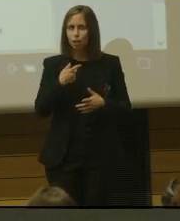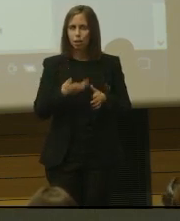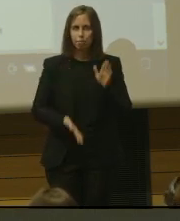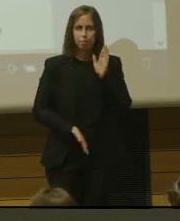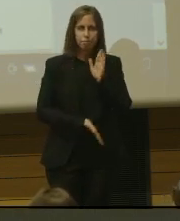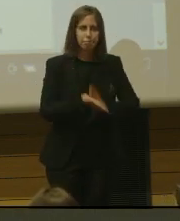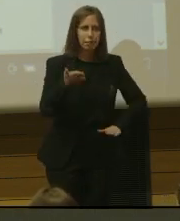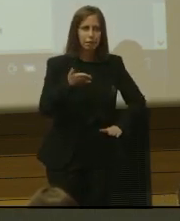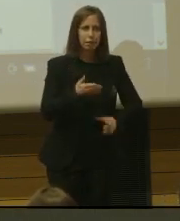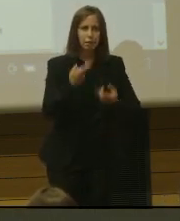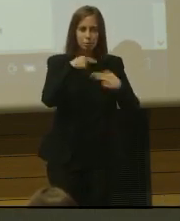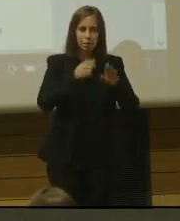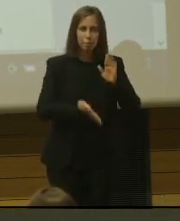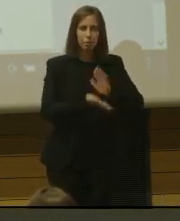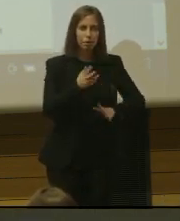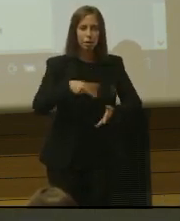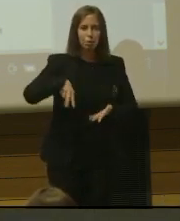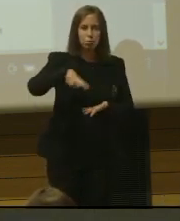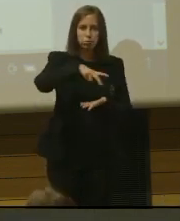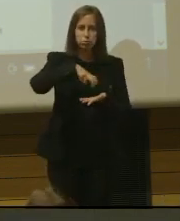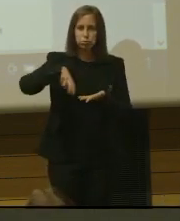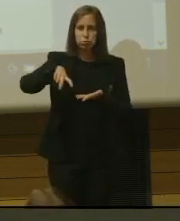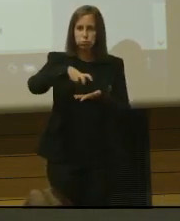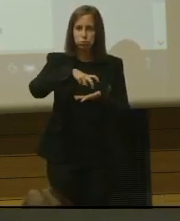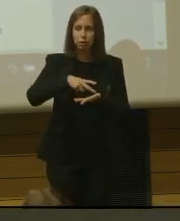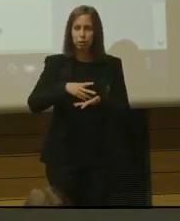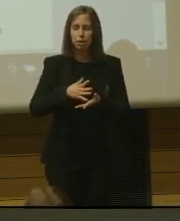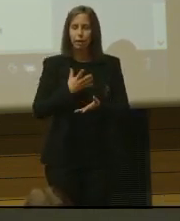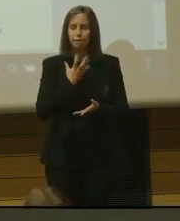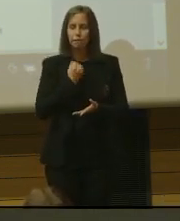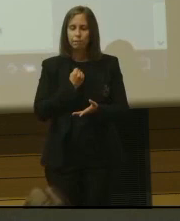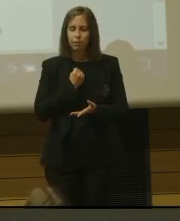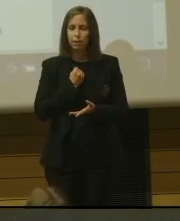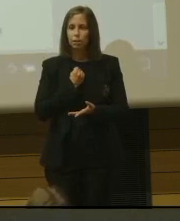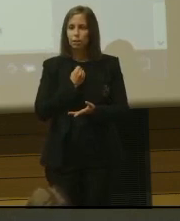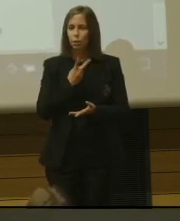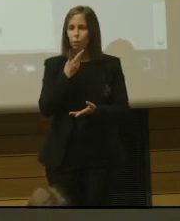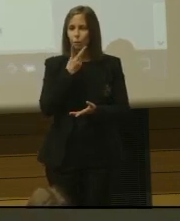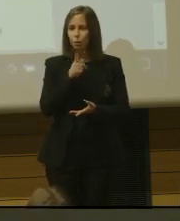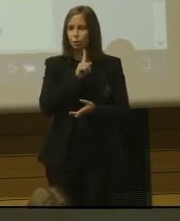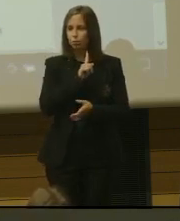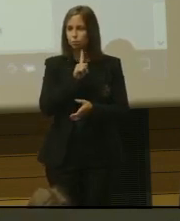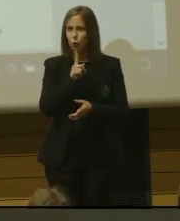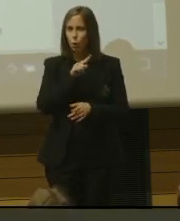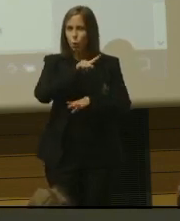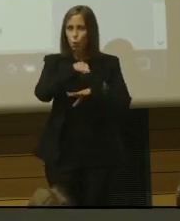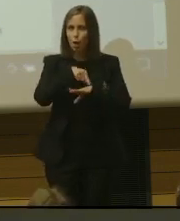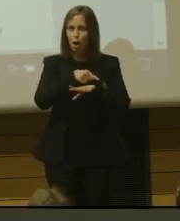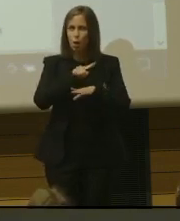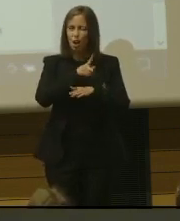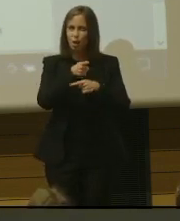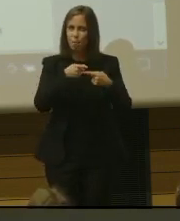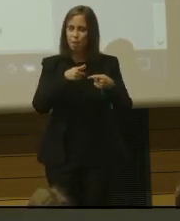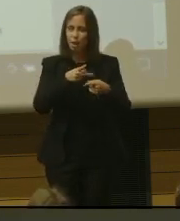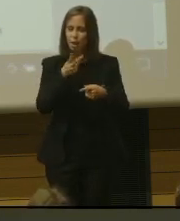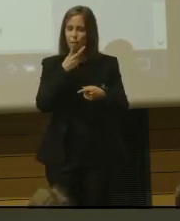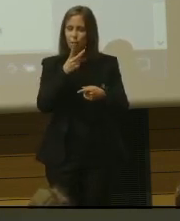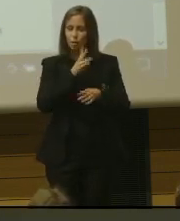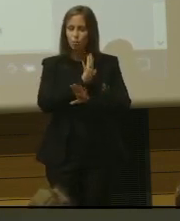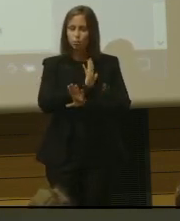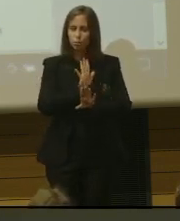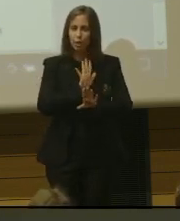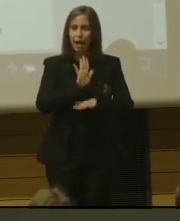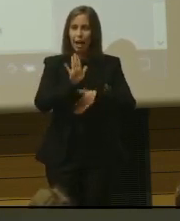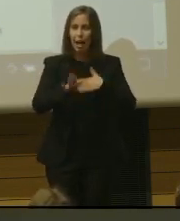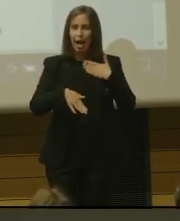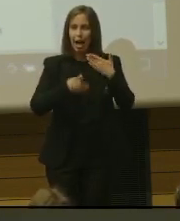de Cabueñes, se puso a dar vueltas y aguantó durante una hora y pico, me comentó que aguantó hasta que